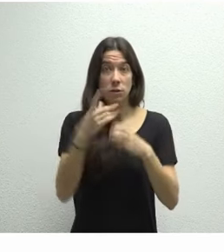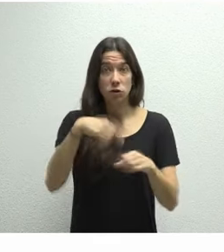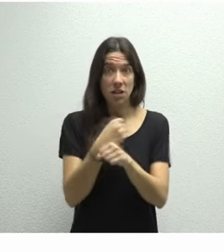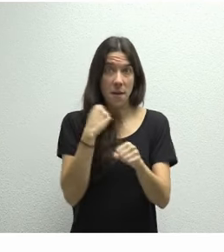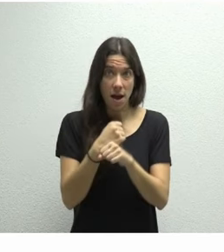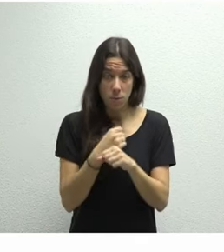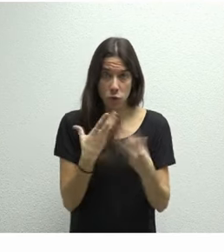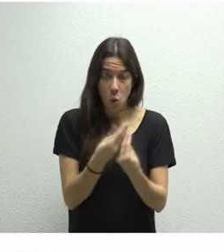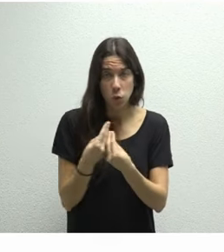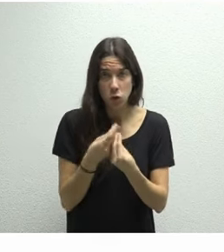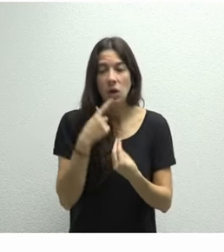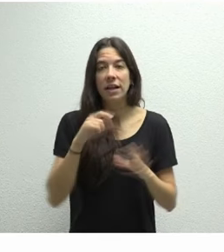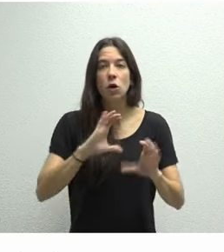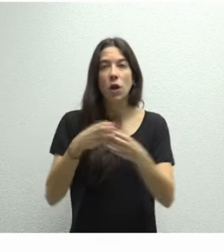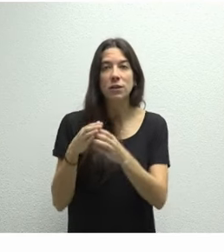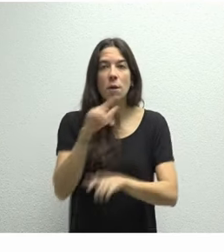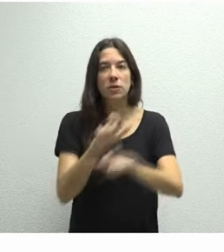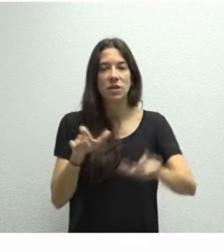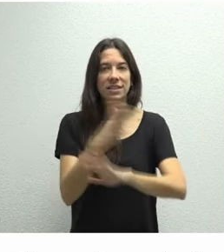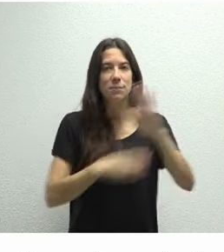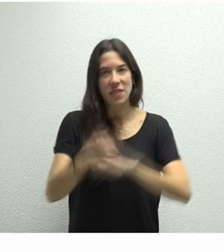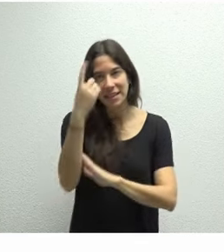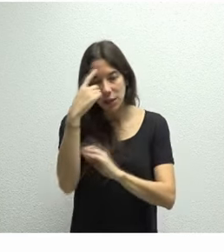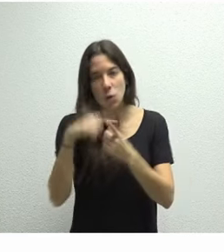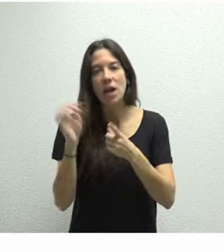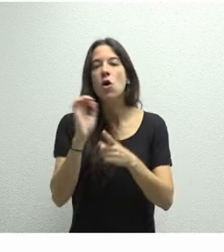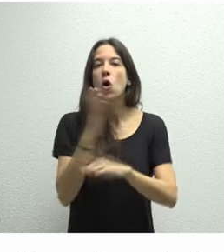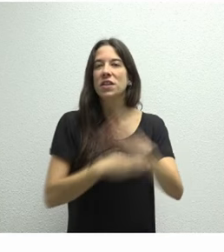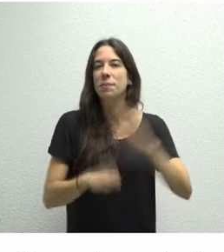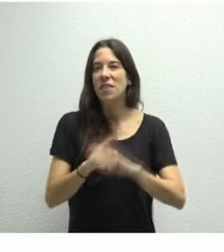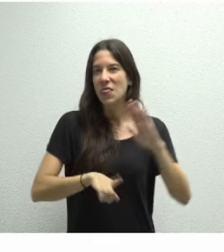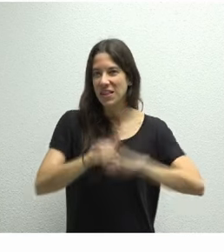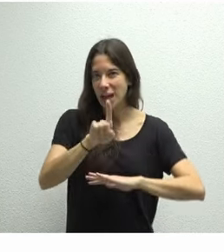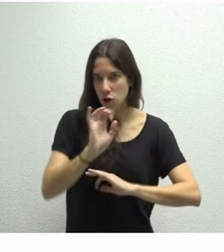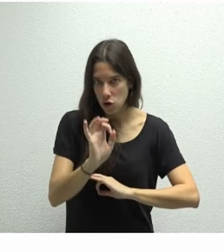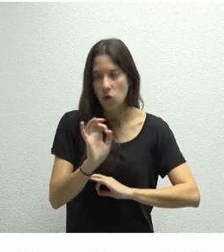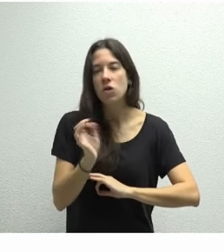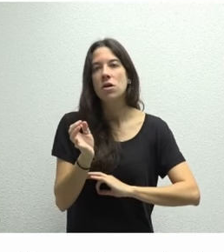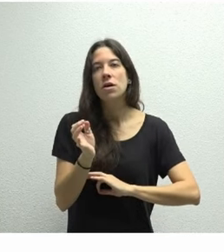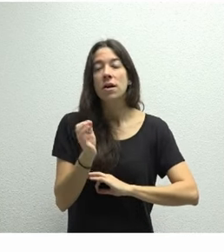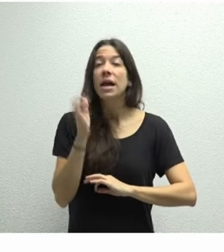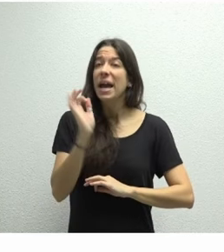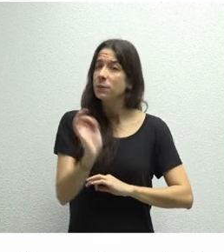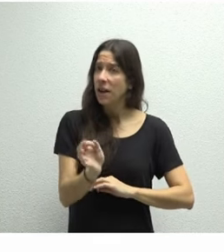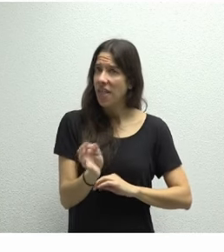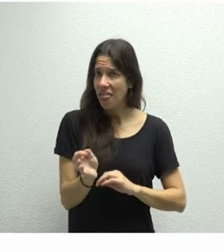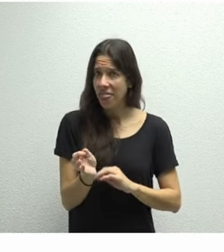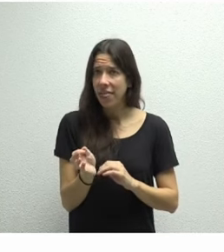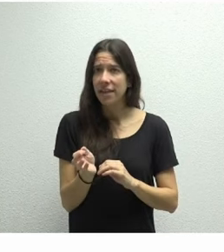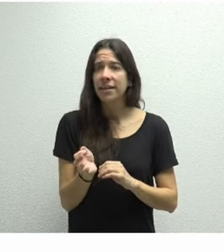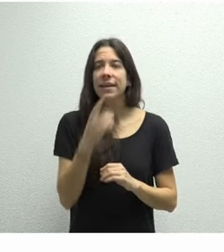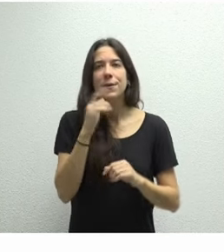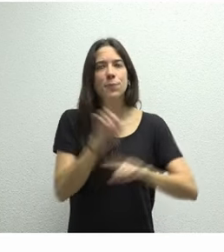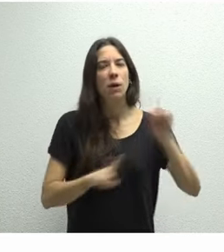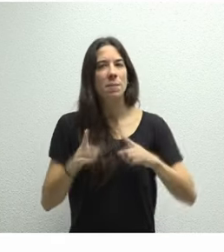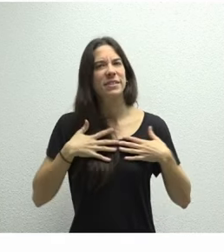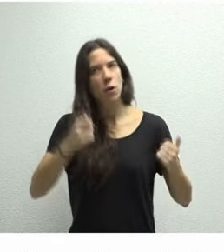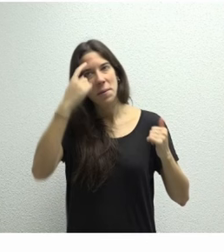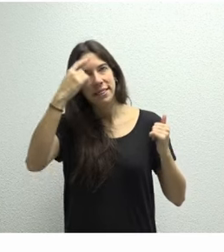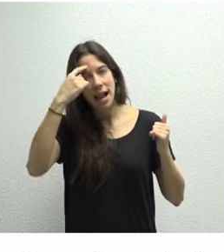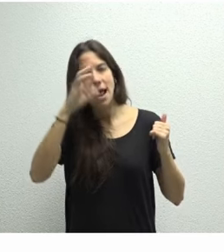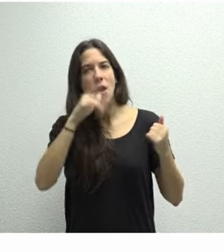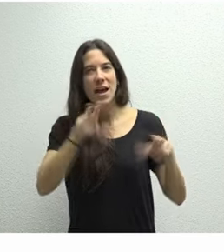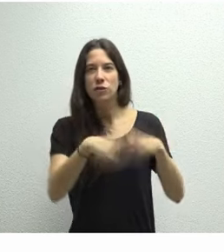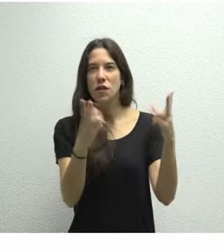colectivo en el colectivo de personas con discapacidad intelectual o del desarrollo eh A pesar de que es el los problemas de Salud Mental cada vez en nuestra